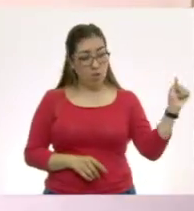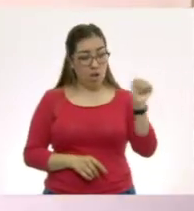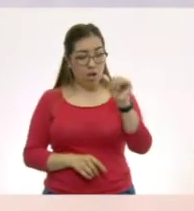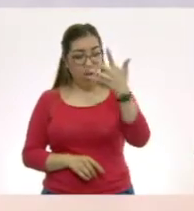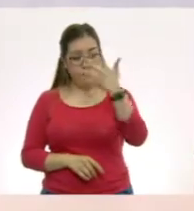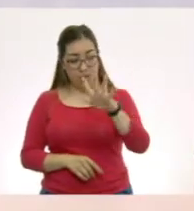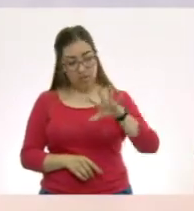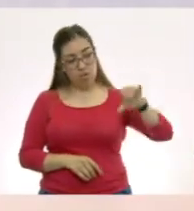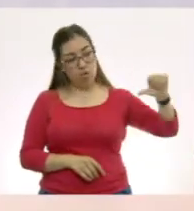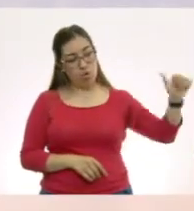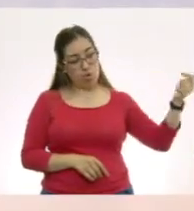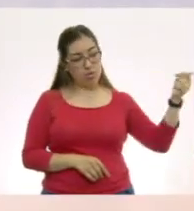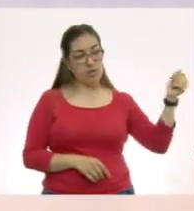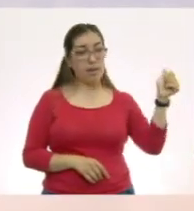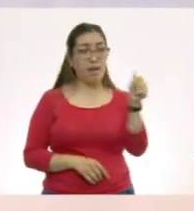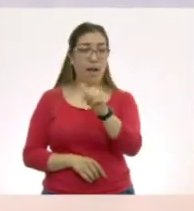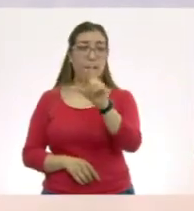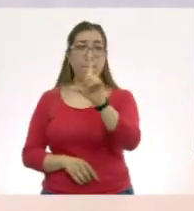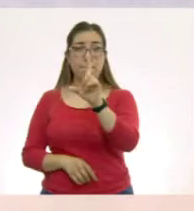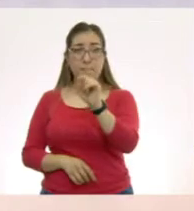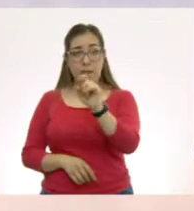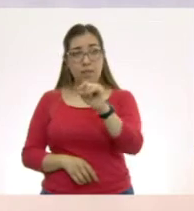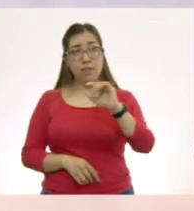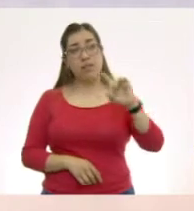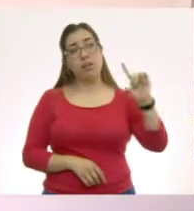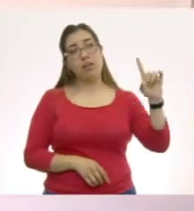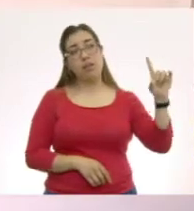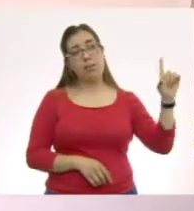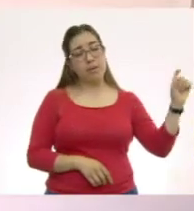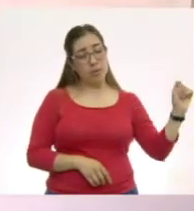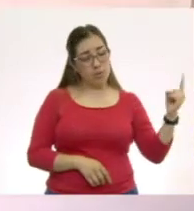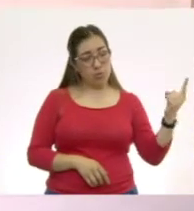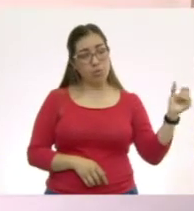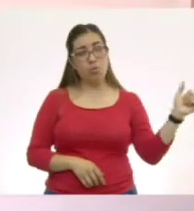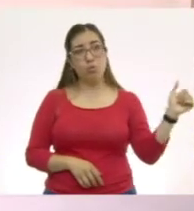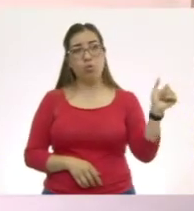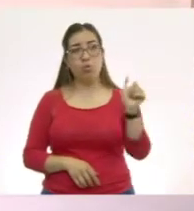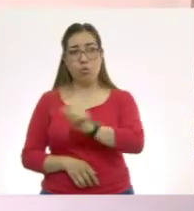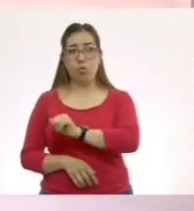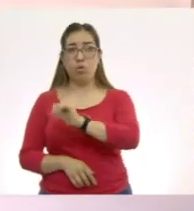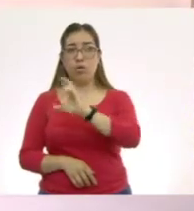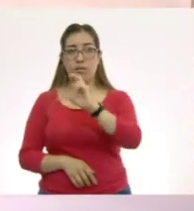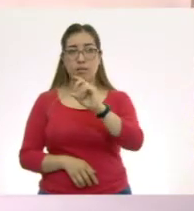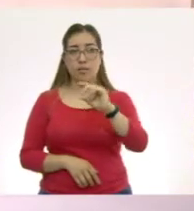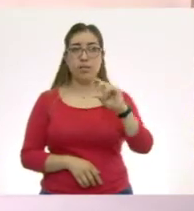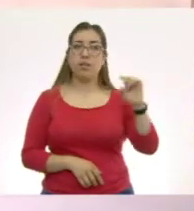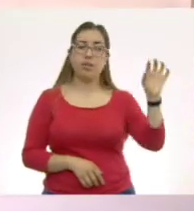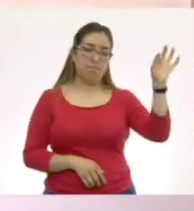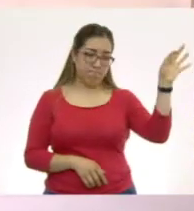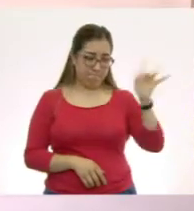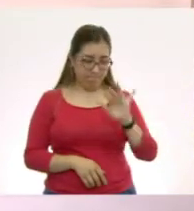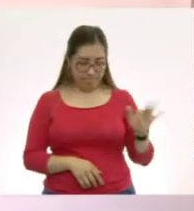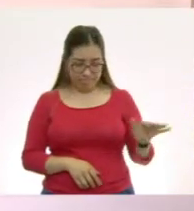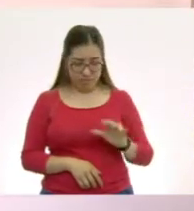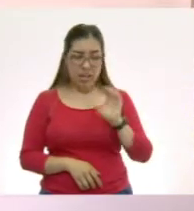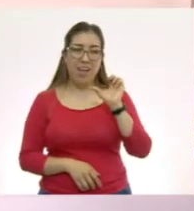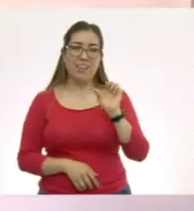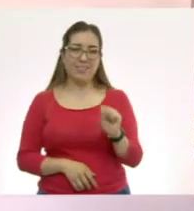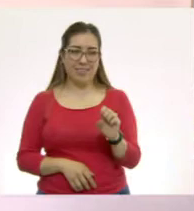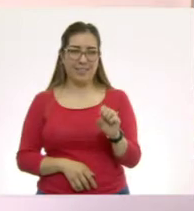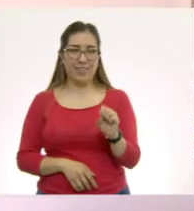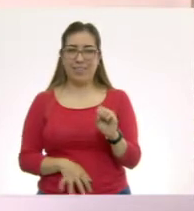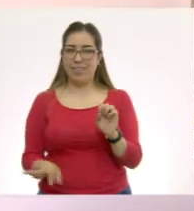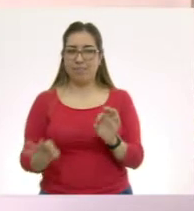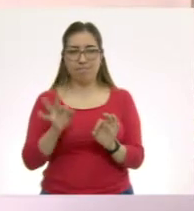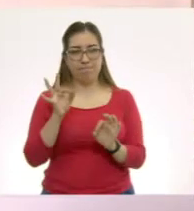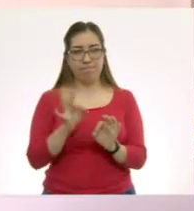del 21 al 30, del 31 al 40, del 41 al 50 y por último del 51, 51 al